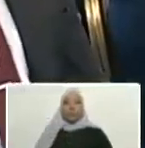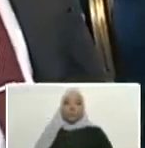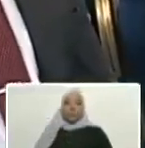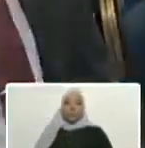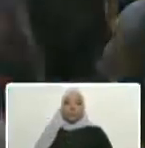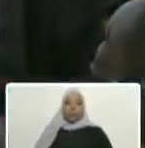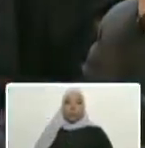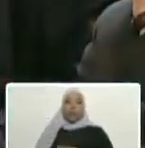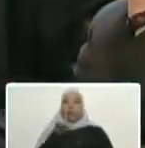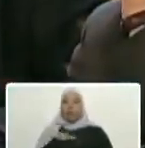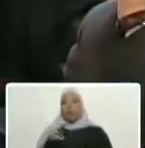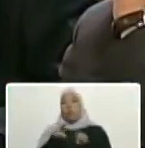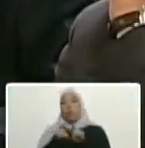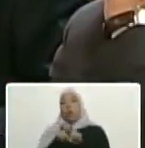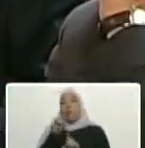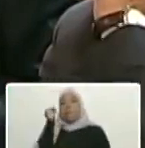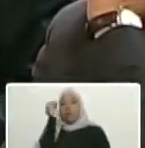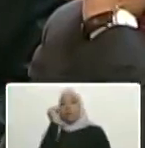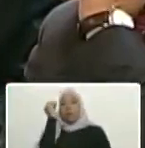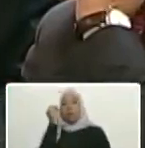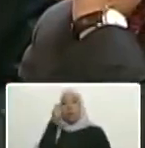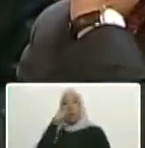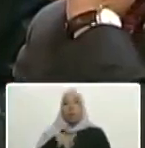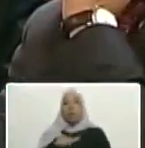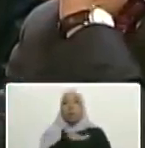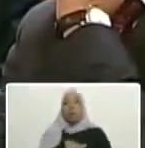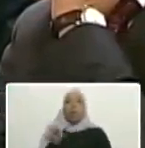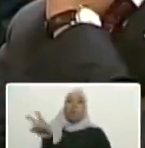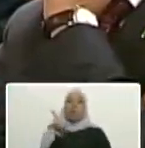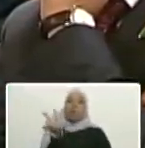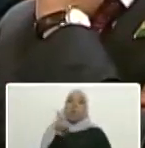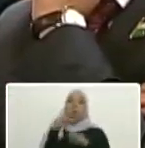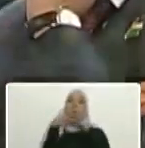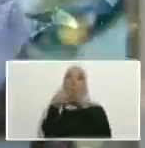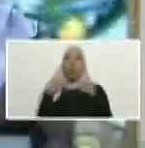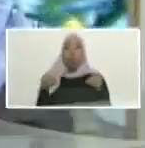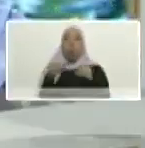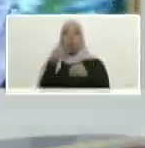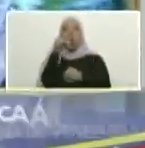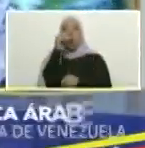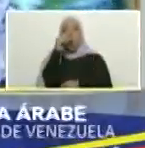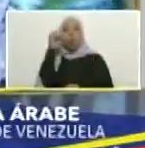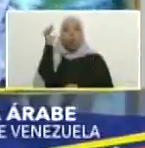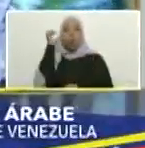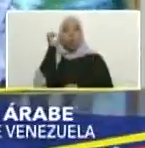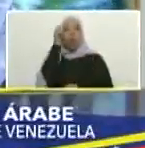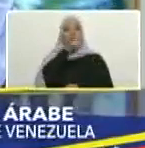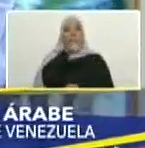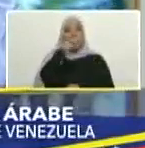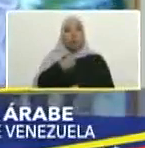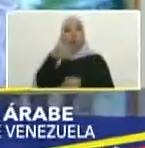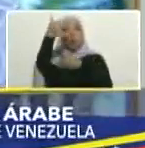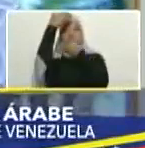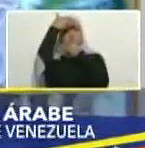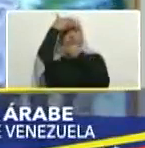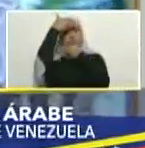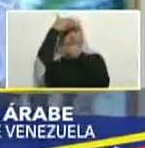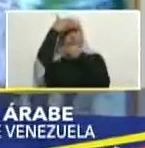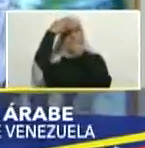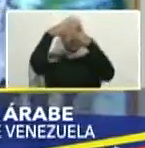Es causa del pueblo venezolano. Todas y todos los saharauis